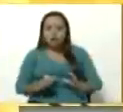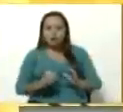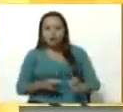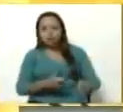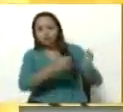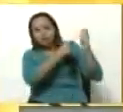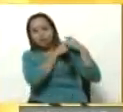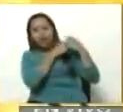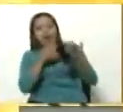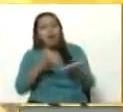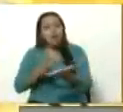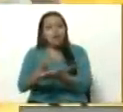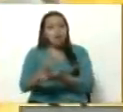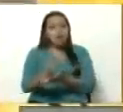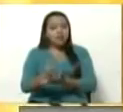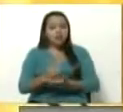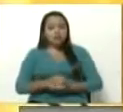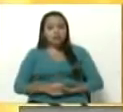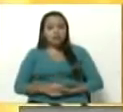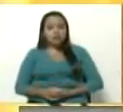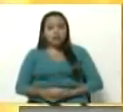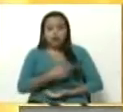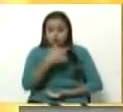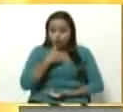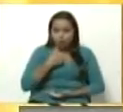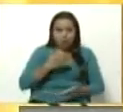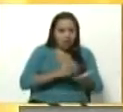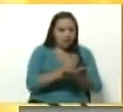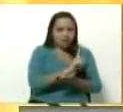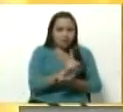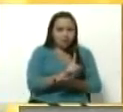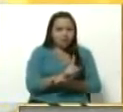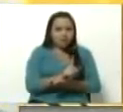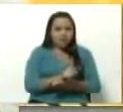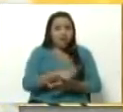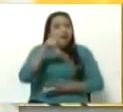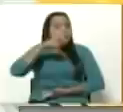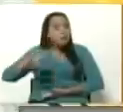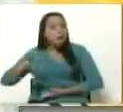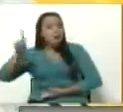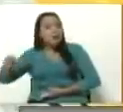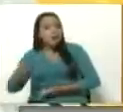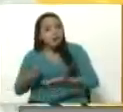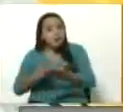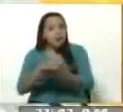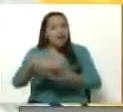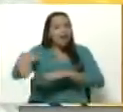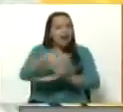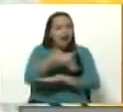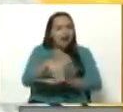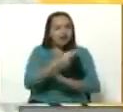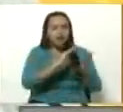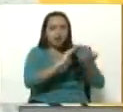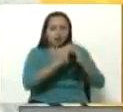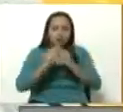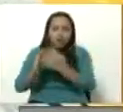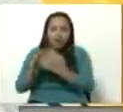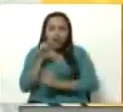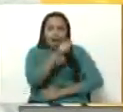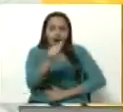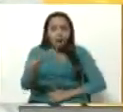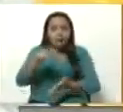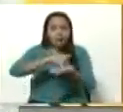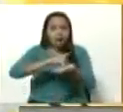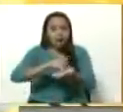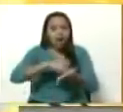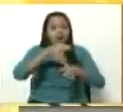lealtad, no es nuestra lealtad solo, es la lealtad de ese pueblo que en cada calle, en cada comunidad, que en cada parroquia, en